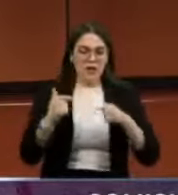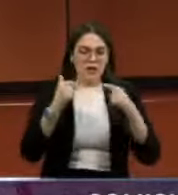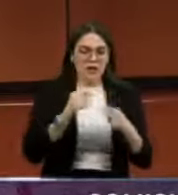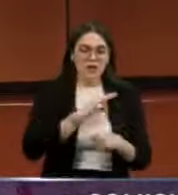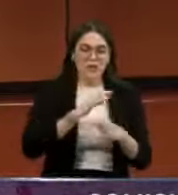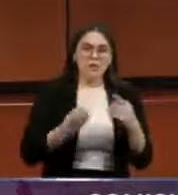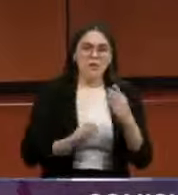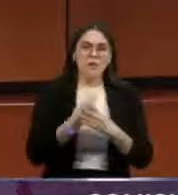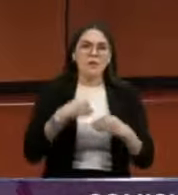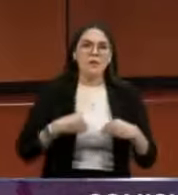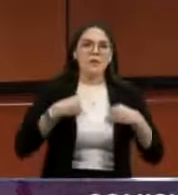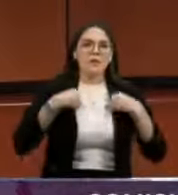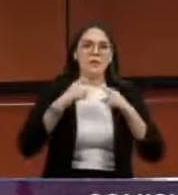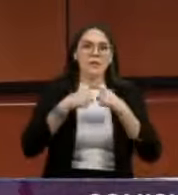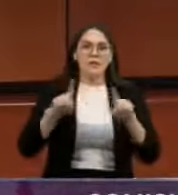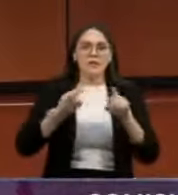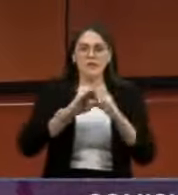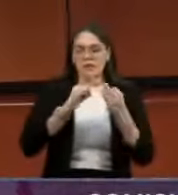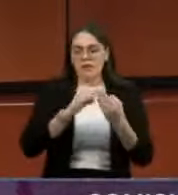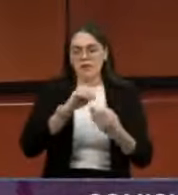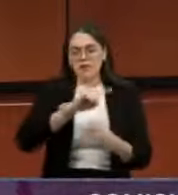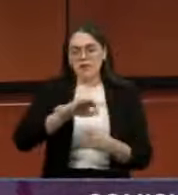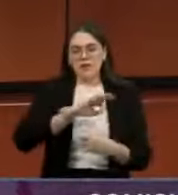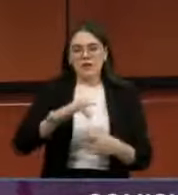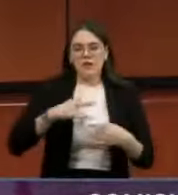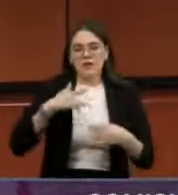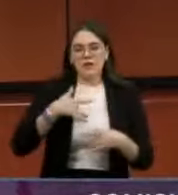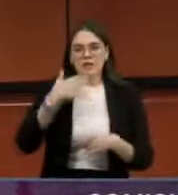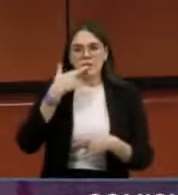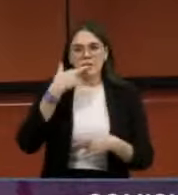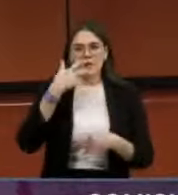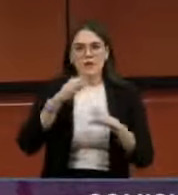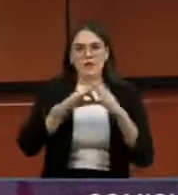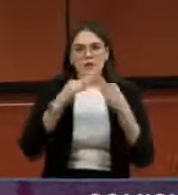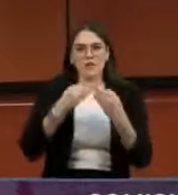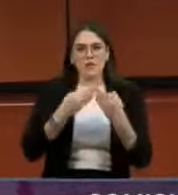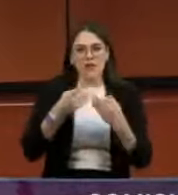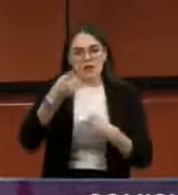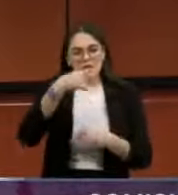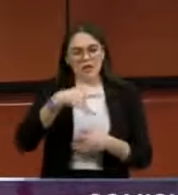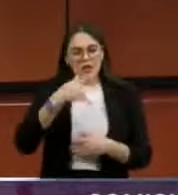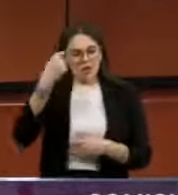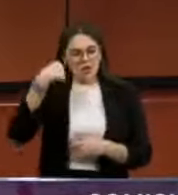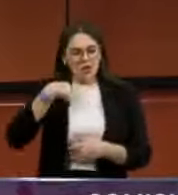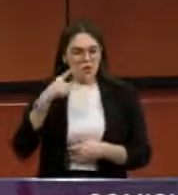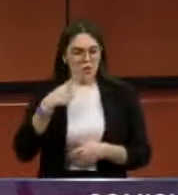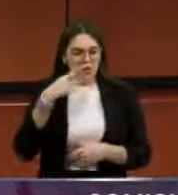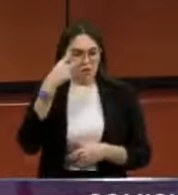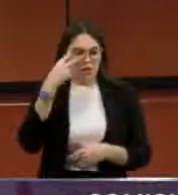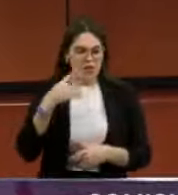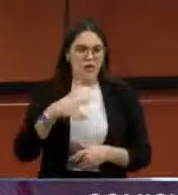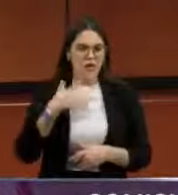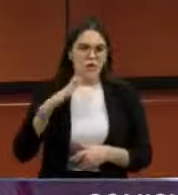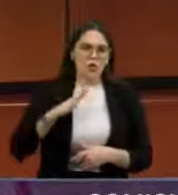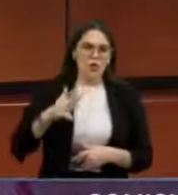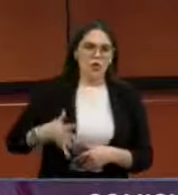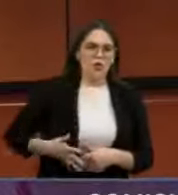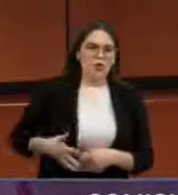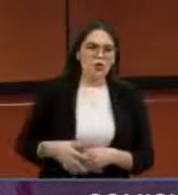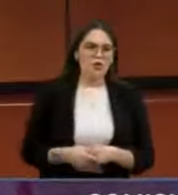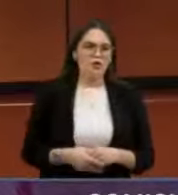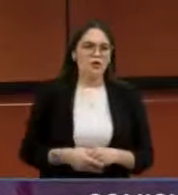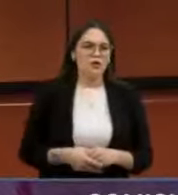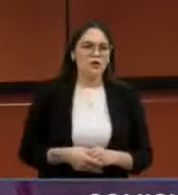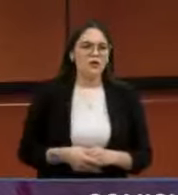sientan orgullosos y orgullosas de ser mexicanos. Y desde aquí les advertimos que estén alertas. Puede